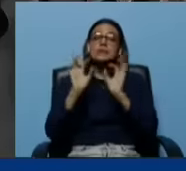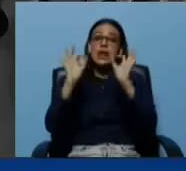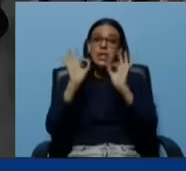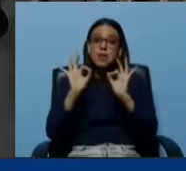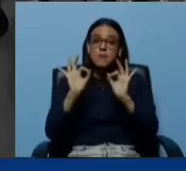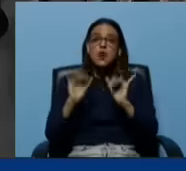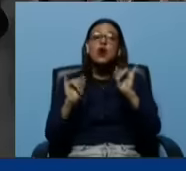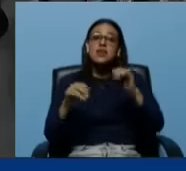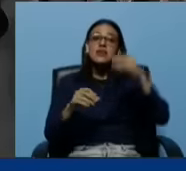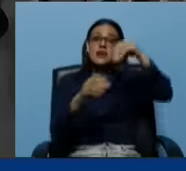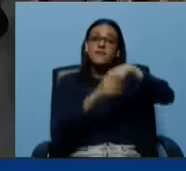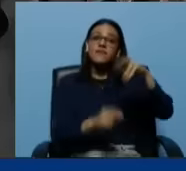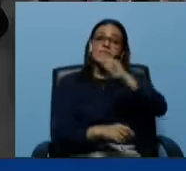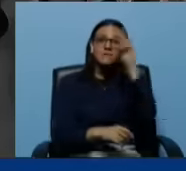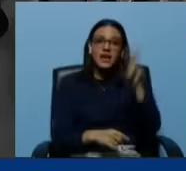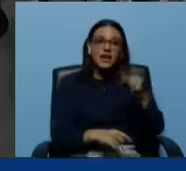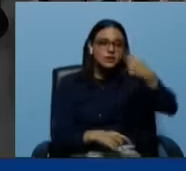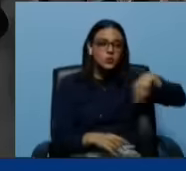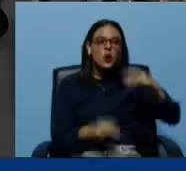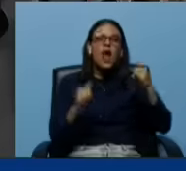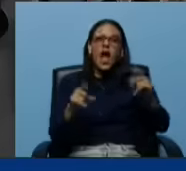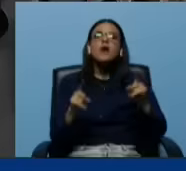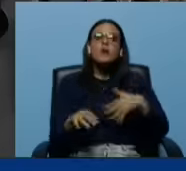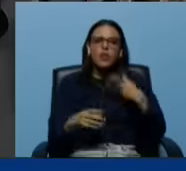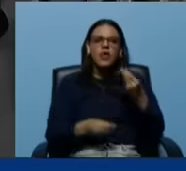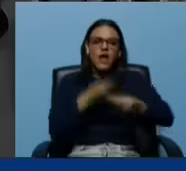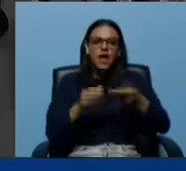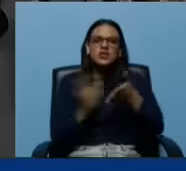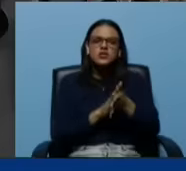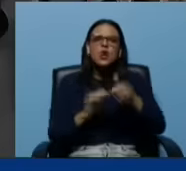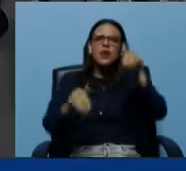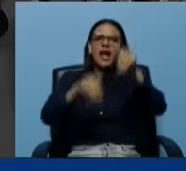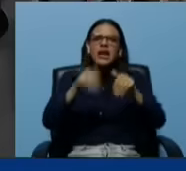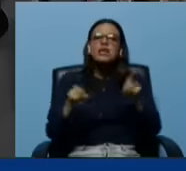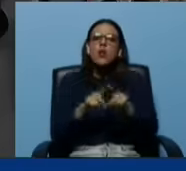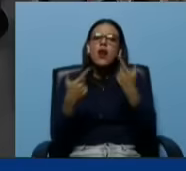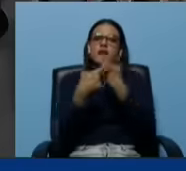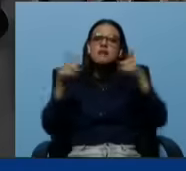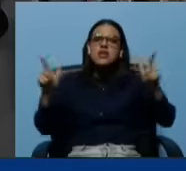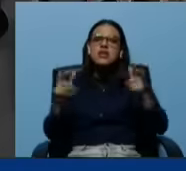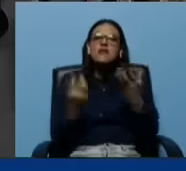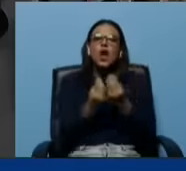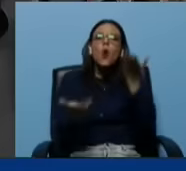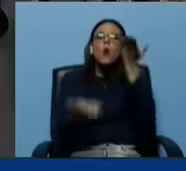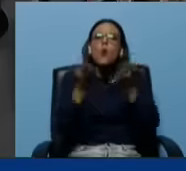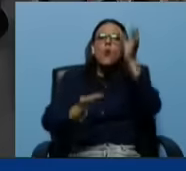Venezuela son capaces de tener elecciones libres y justas.